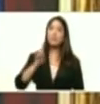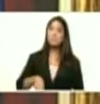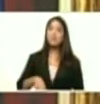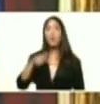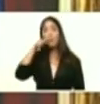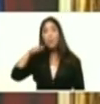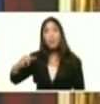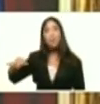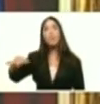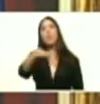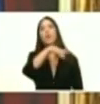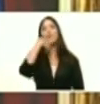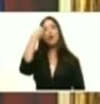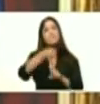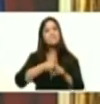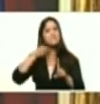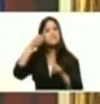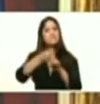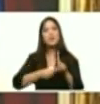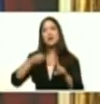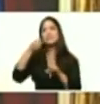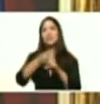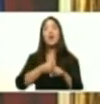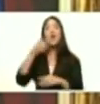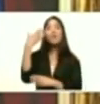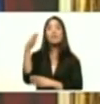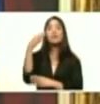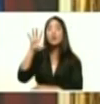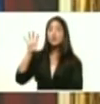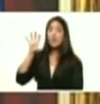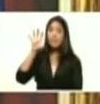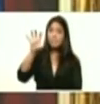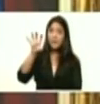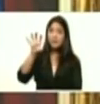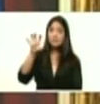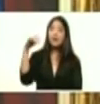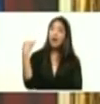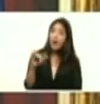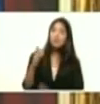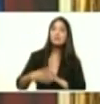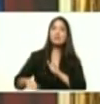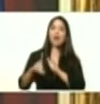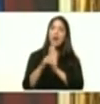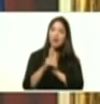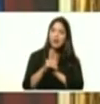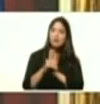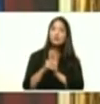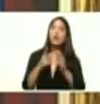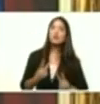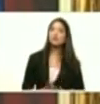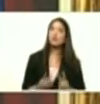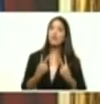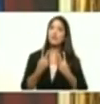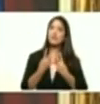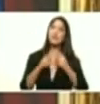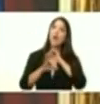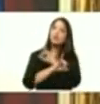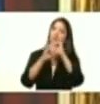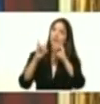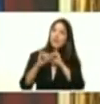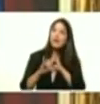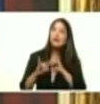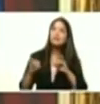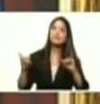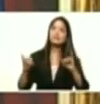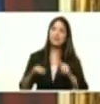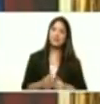un pueblo, en batalla, con las banderas, de una patria, que tiene derecho, a su vida, a su felicidad, a su